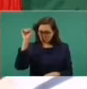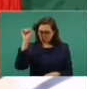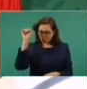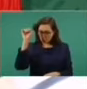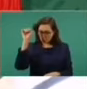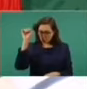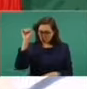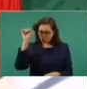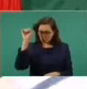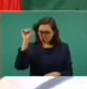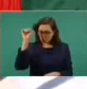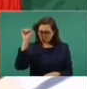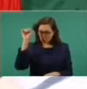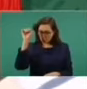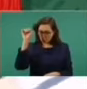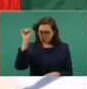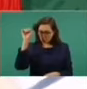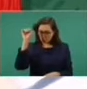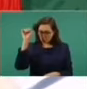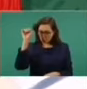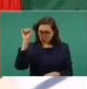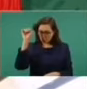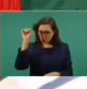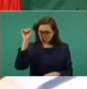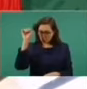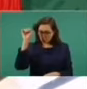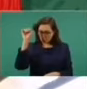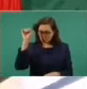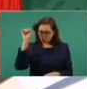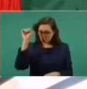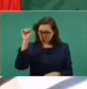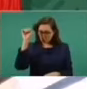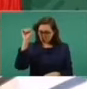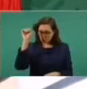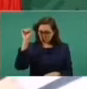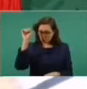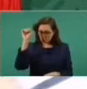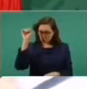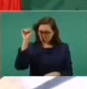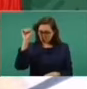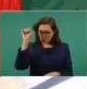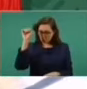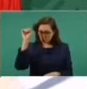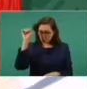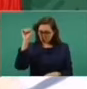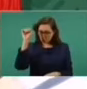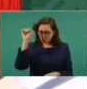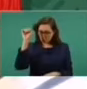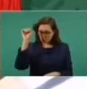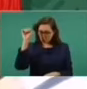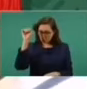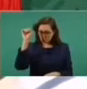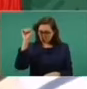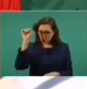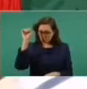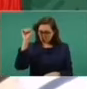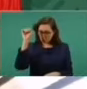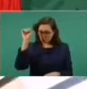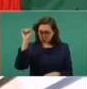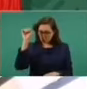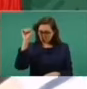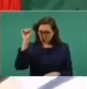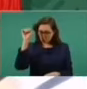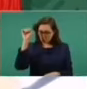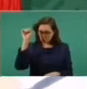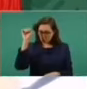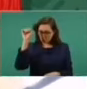No ha sido fácil ponernos de acuerdo, ¿sí? Y en eso estamos trabajando. Se preguntará a Jimena Garmendia por qué están